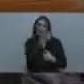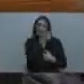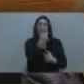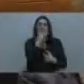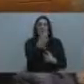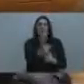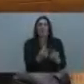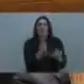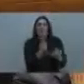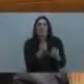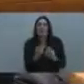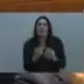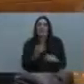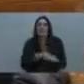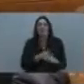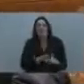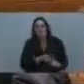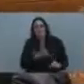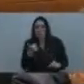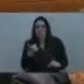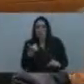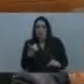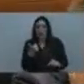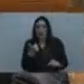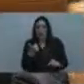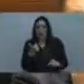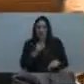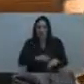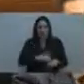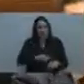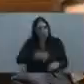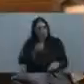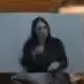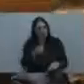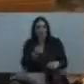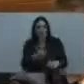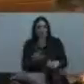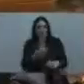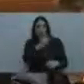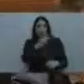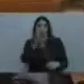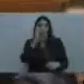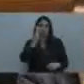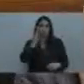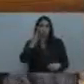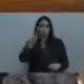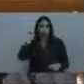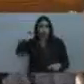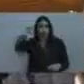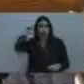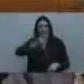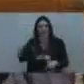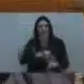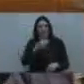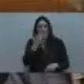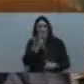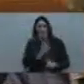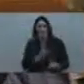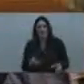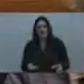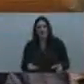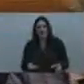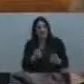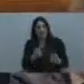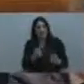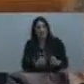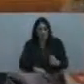era más tiempo para los anales de la historia. Más tiempo. Desde el 2002 no ha pasado suficiente tiempo para usted, que